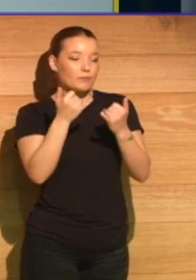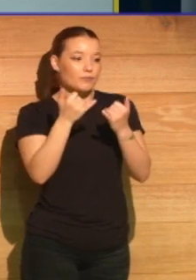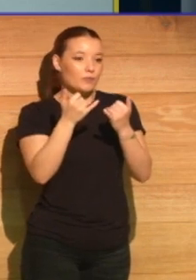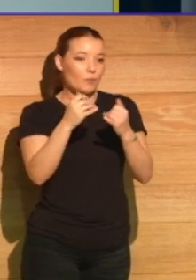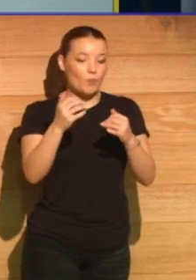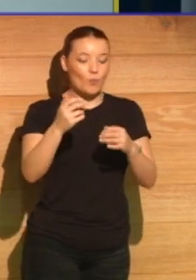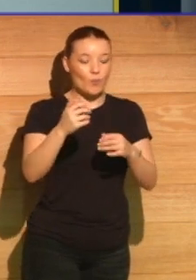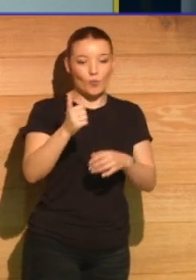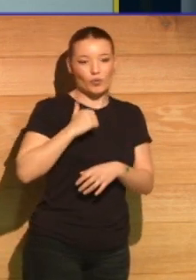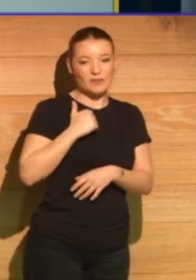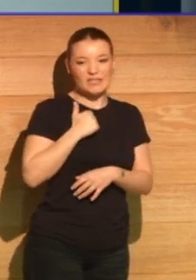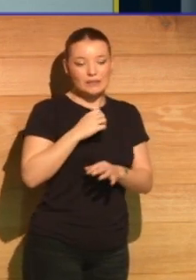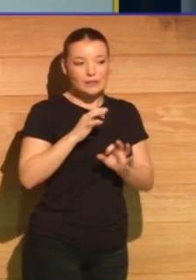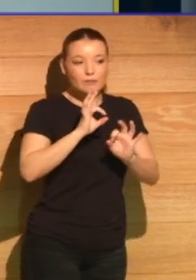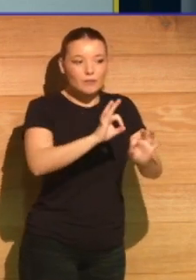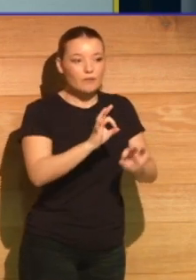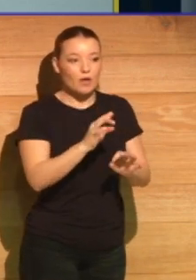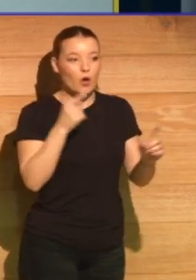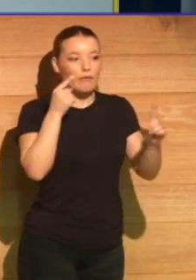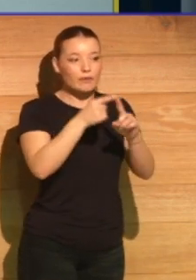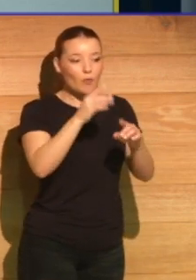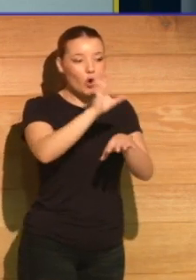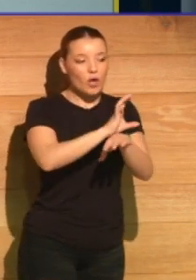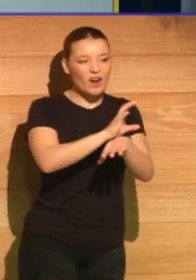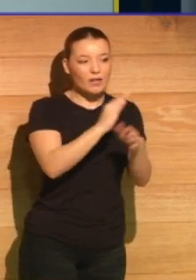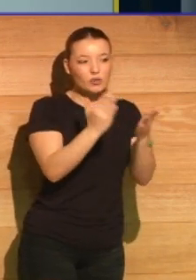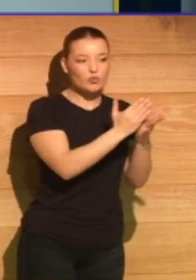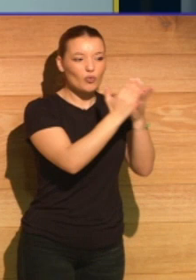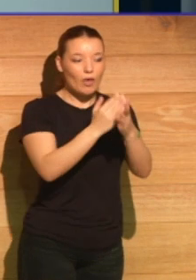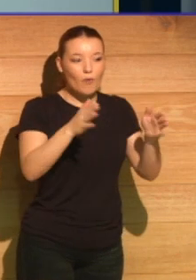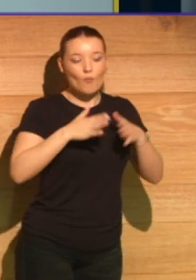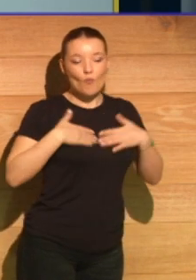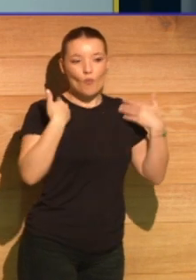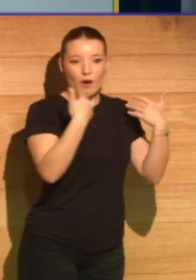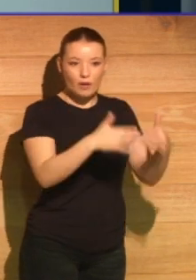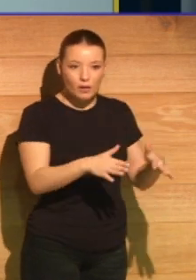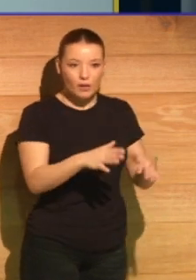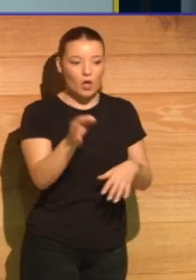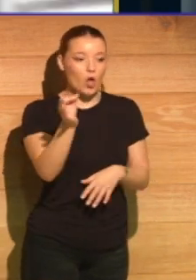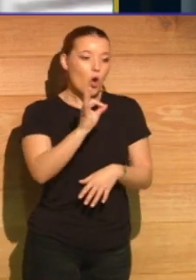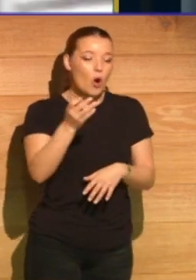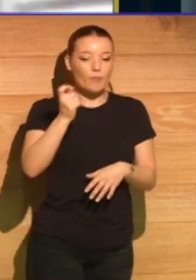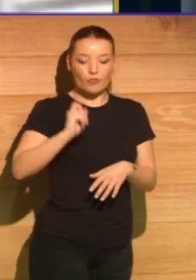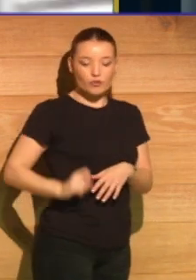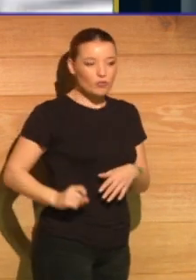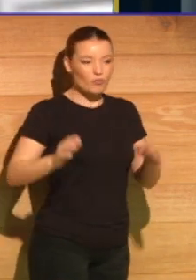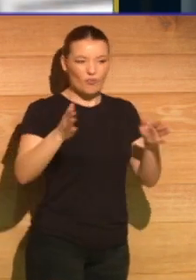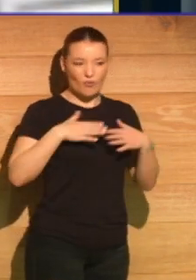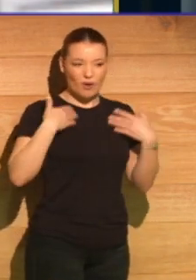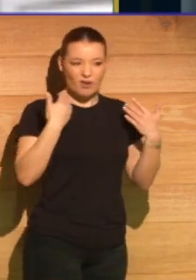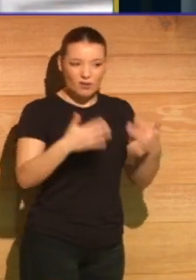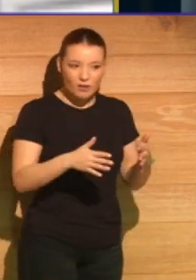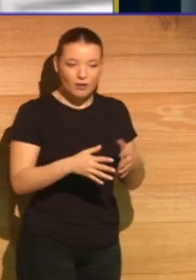estudiar cualquier carrera, para poder ejercer cualquier profesión?